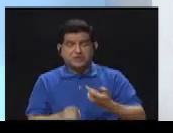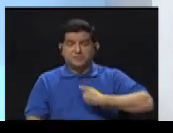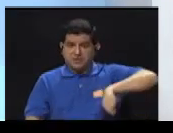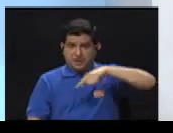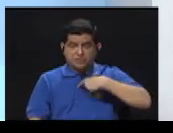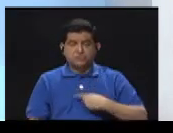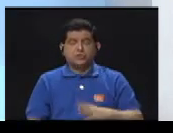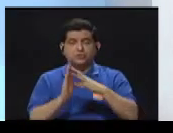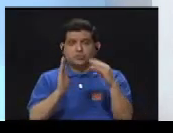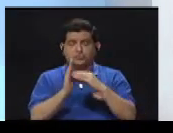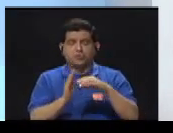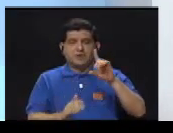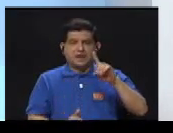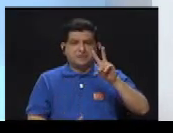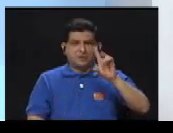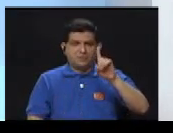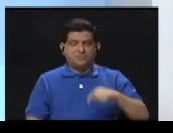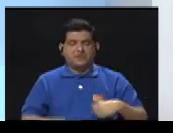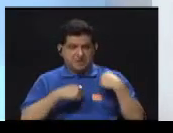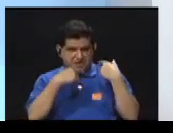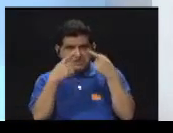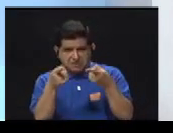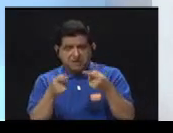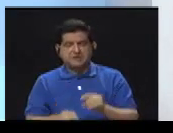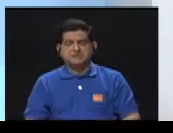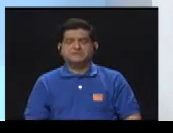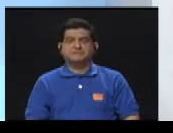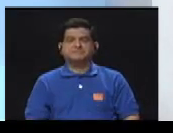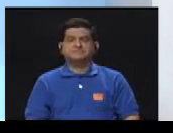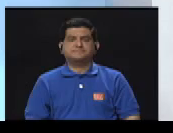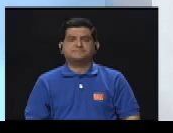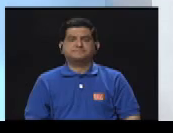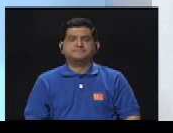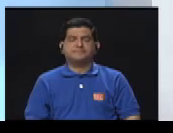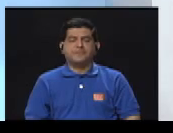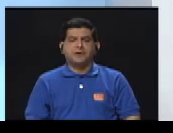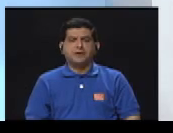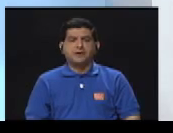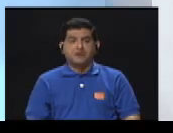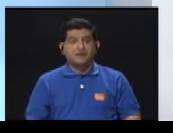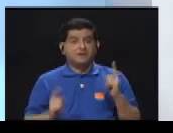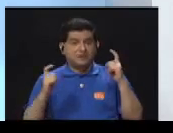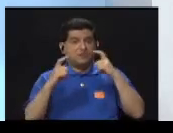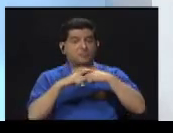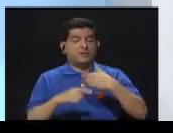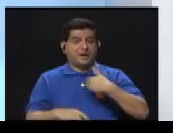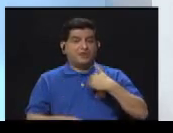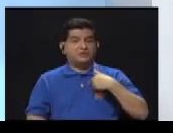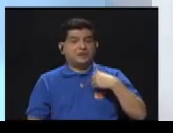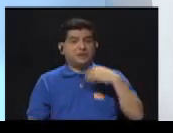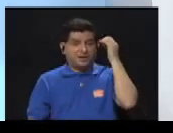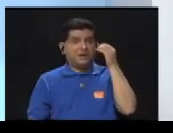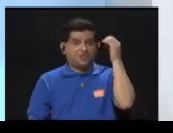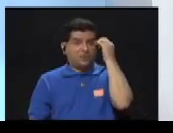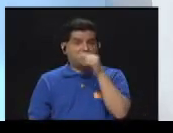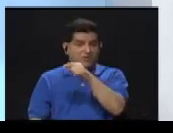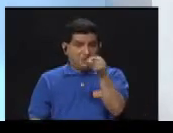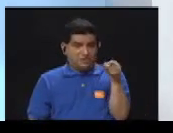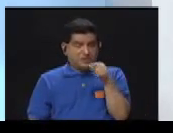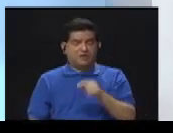terminamos, les enviamos una copia en DVD. Bueno, se la fuimos a dejar y nos fue bastante complicado conseguir su criterio